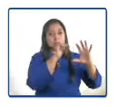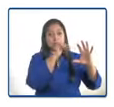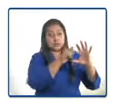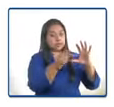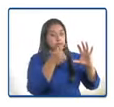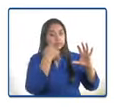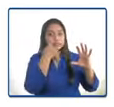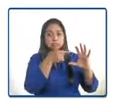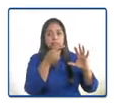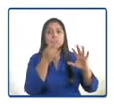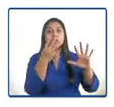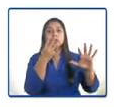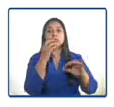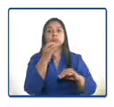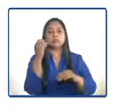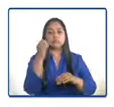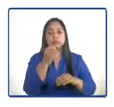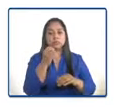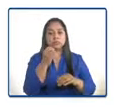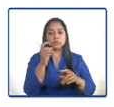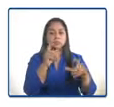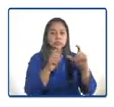nuestro comercio marítimo internacional,